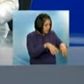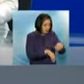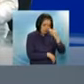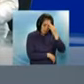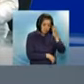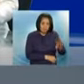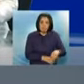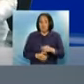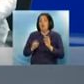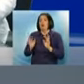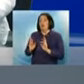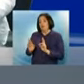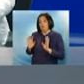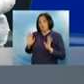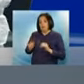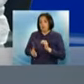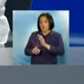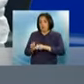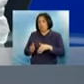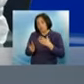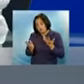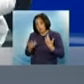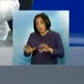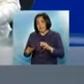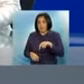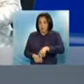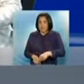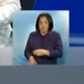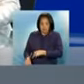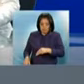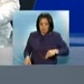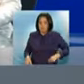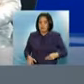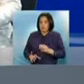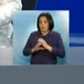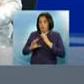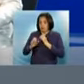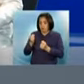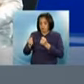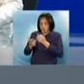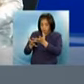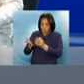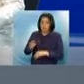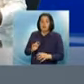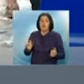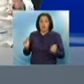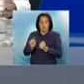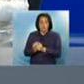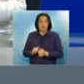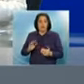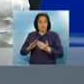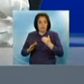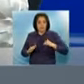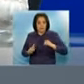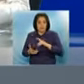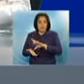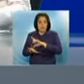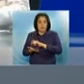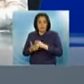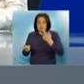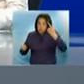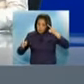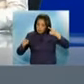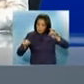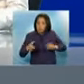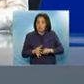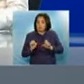francamente. Y esperemos, pues, que el próximo, o bueno, ya este ministro de Transportes, en conjunto con la Municipalidad de Lima, puedan, pues, coordinar algunos